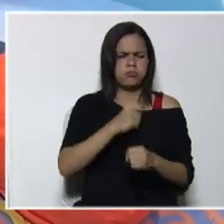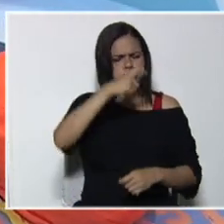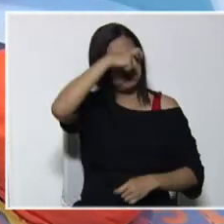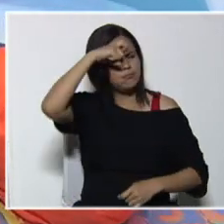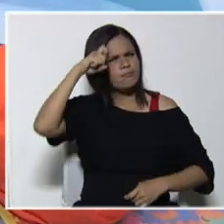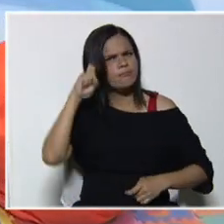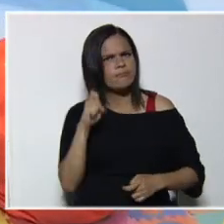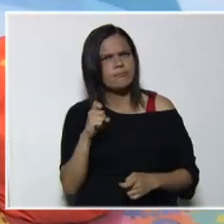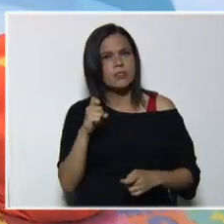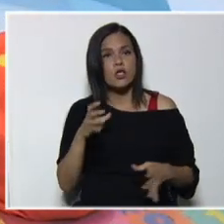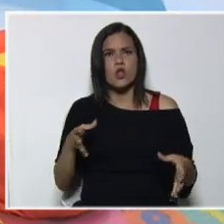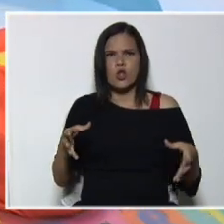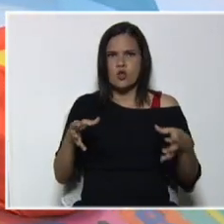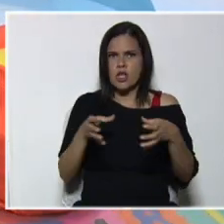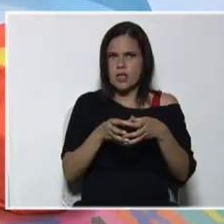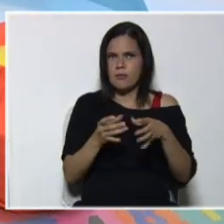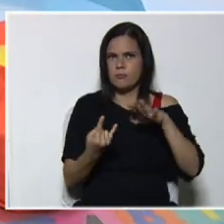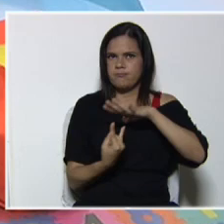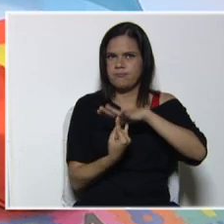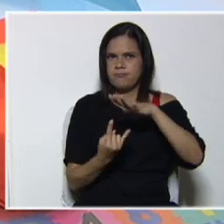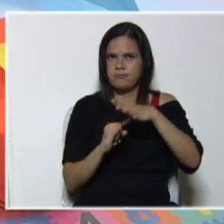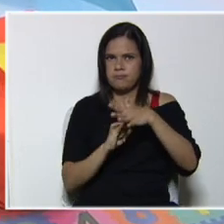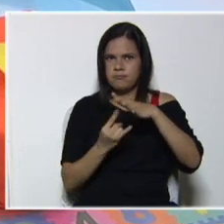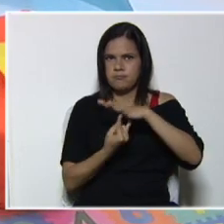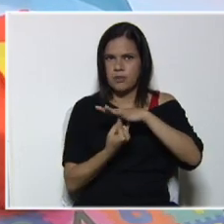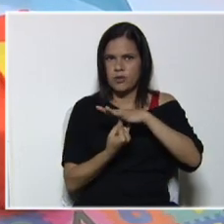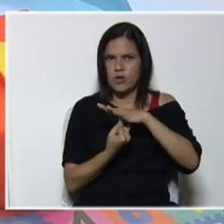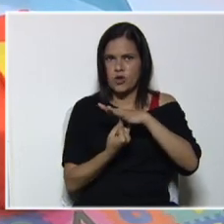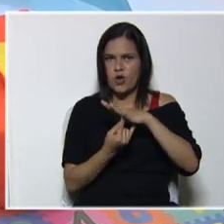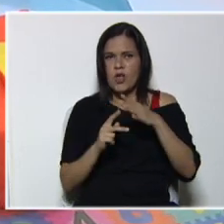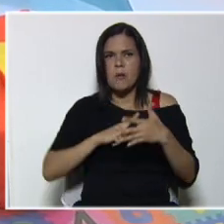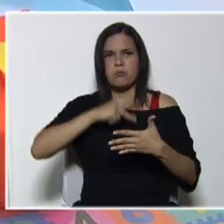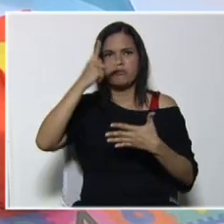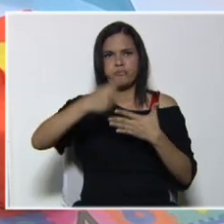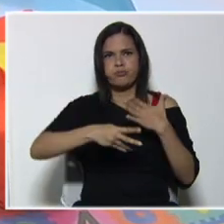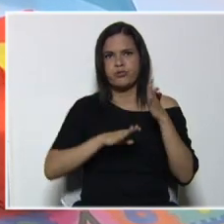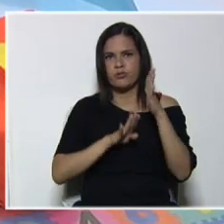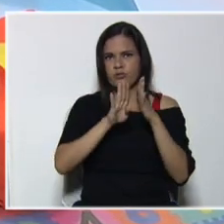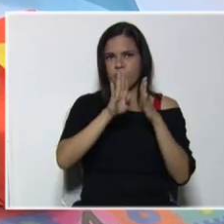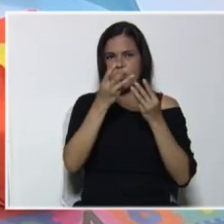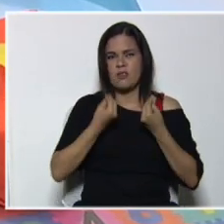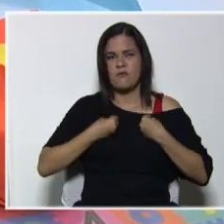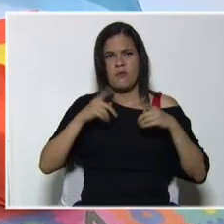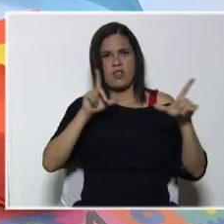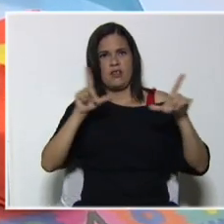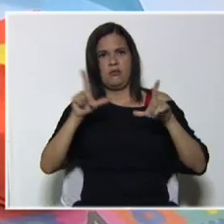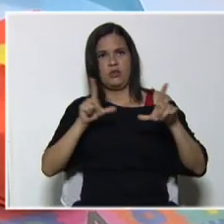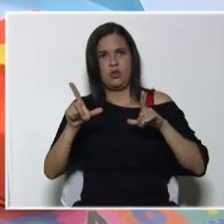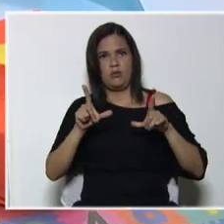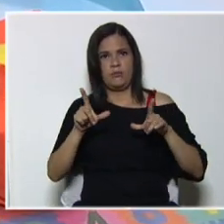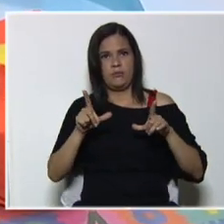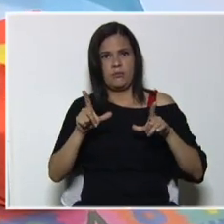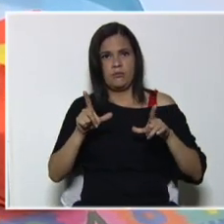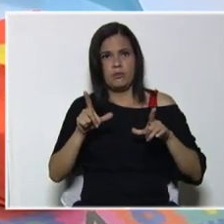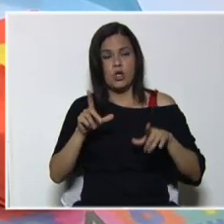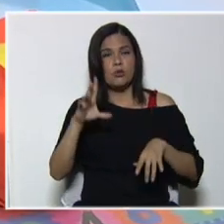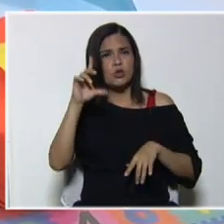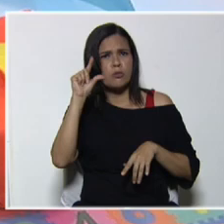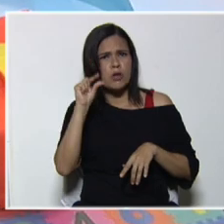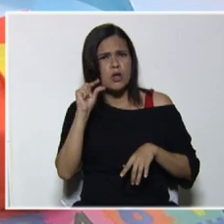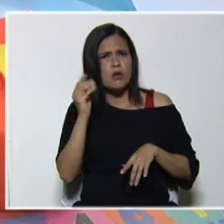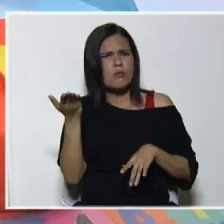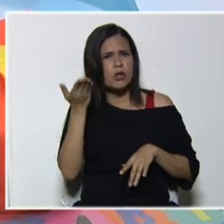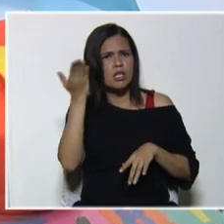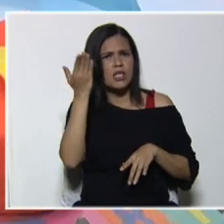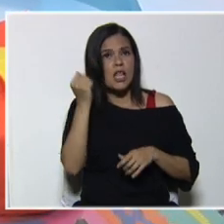equipo técnico y de producción en Vive TV y, por supuesto, no mucho menos importante, el trabajo de esos